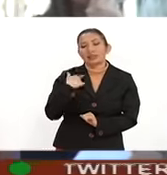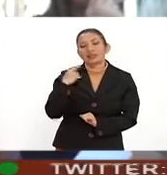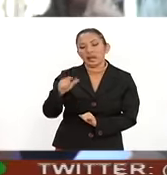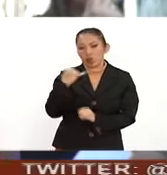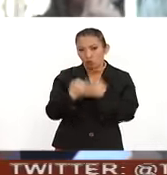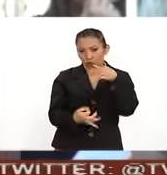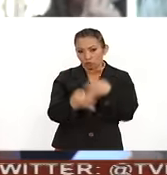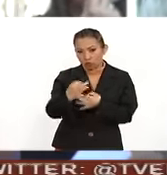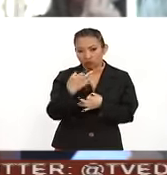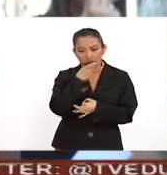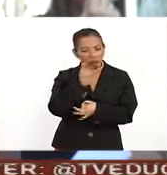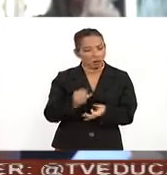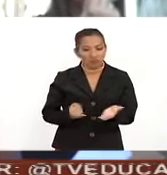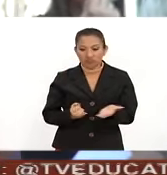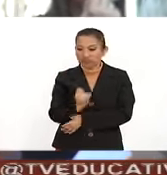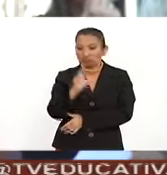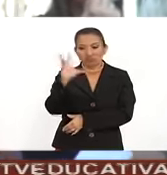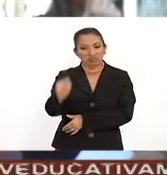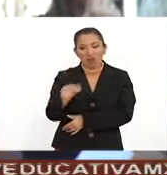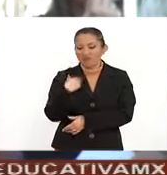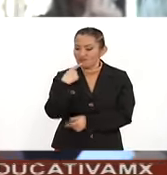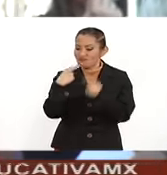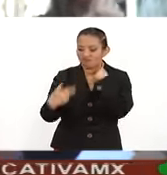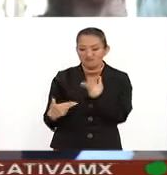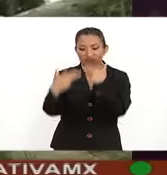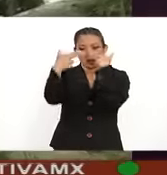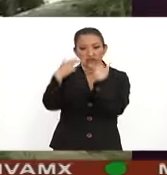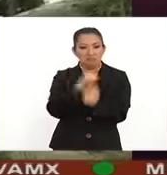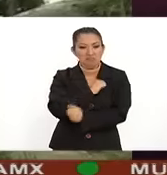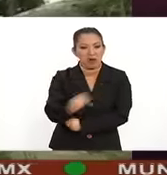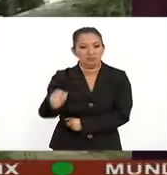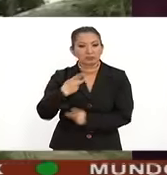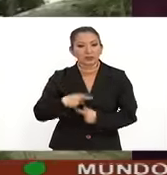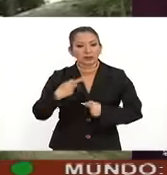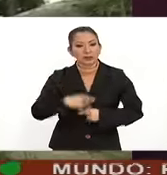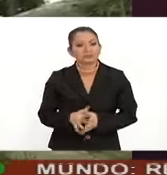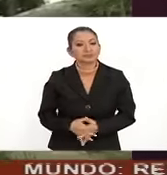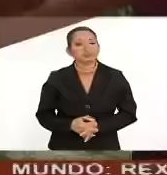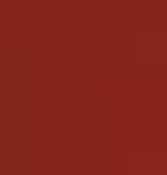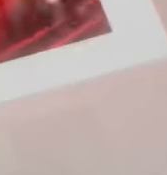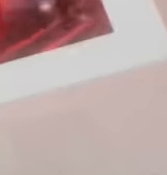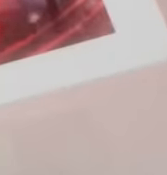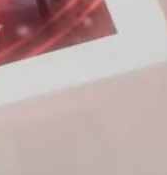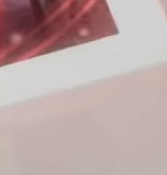Mauricio Ramírez fue tajante al decir que no se negociará con criminales.